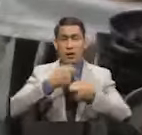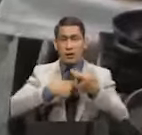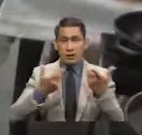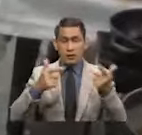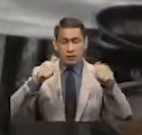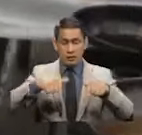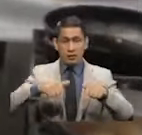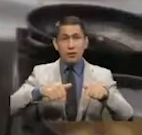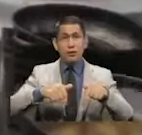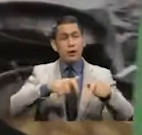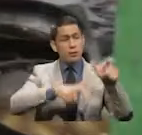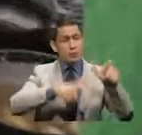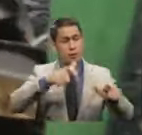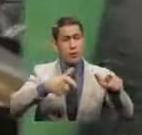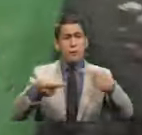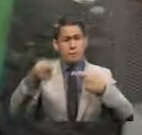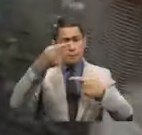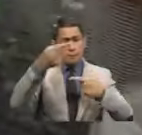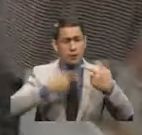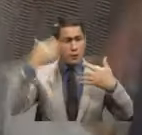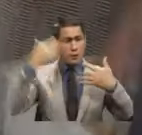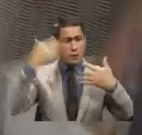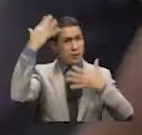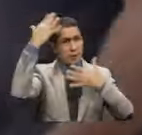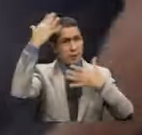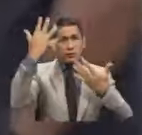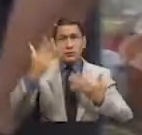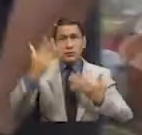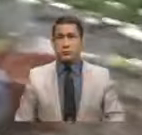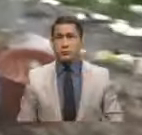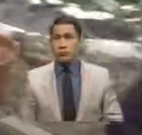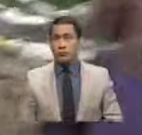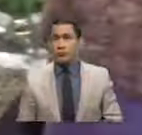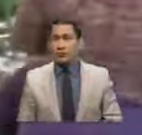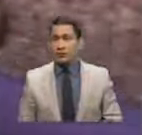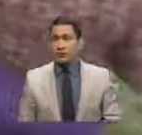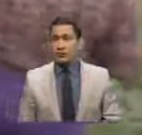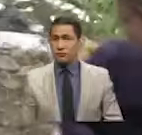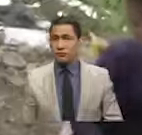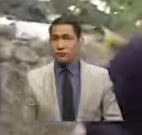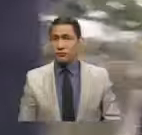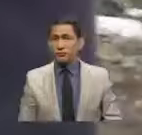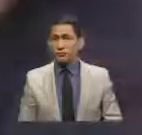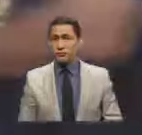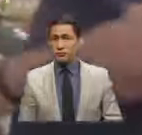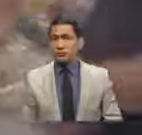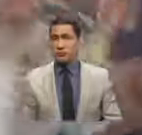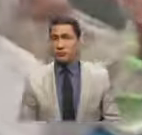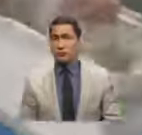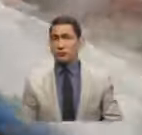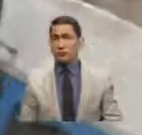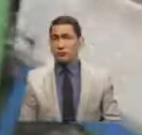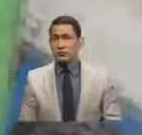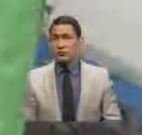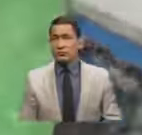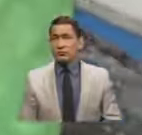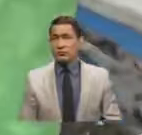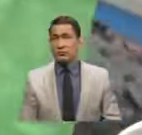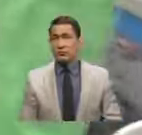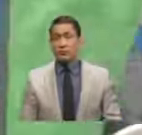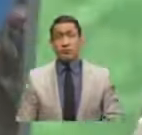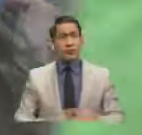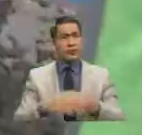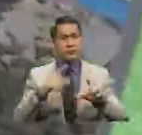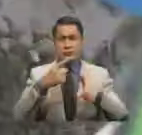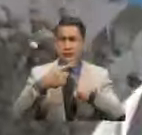personas que vienen a bañarse, los carritos que van pasando, plantan, compran, van comiendo y así. ¿Qué prepara, señora? Corviches, salchipapas